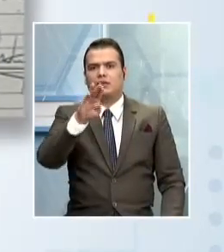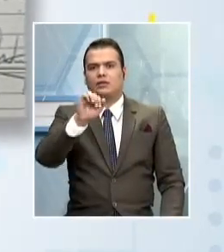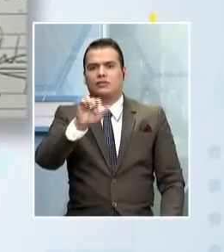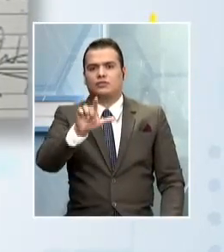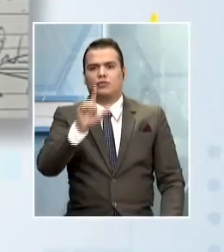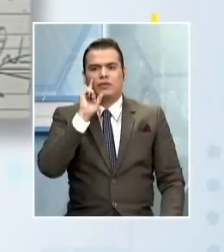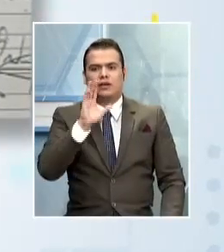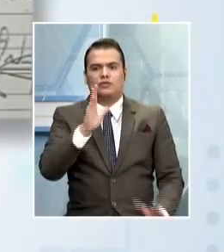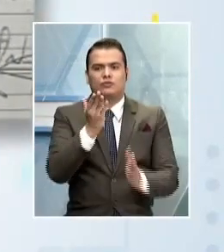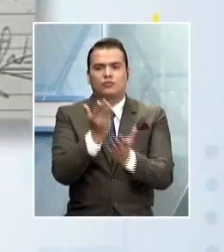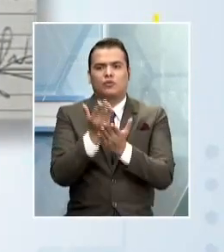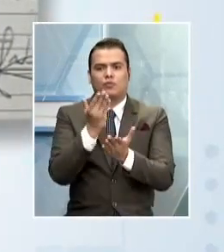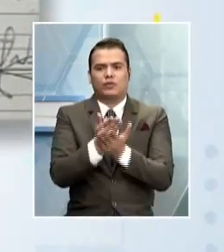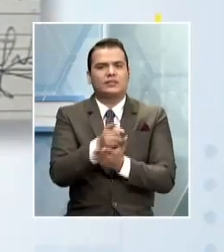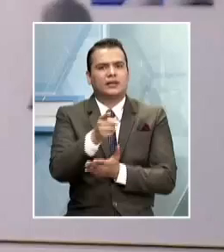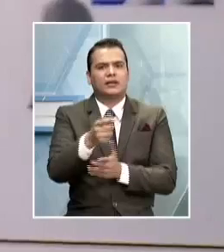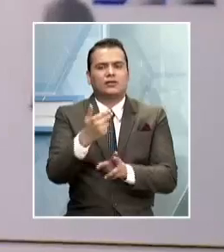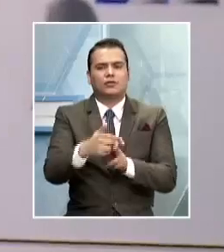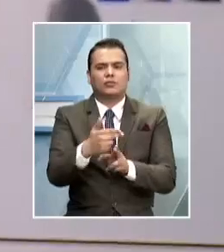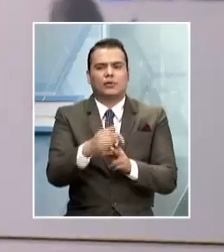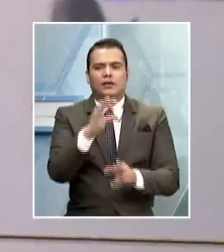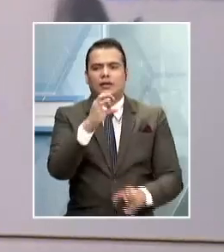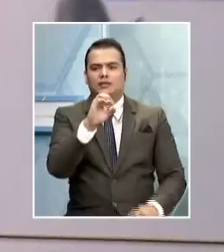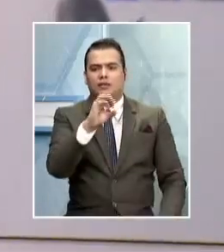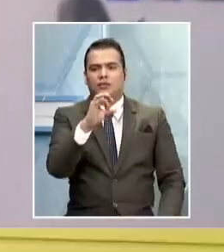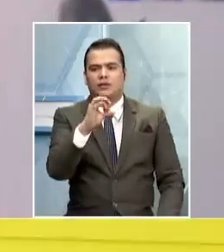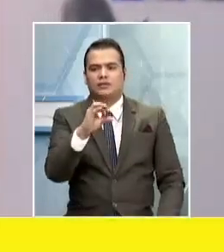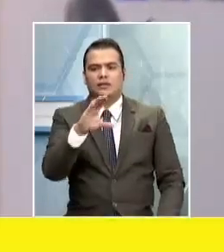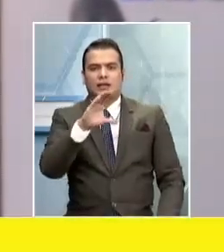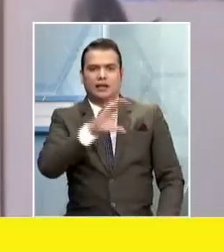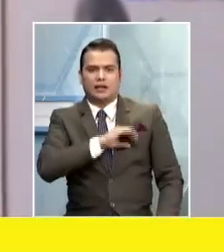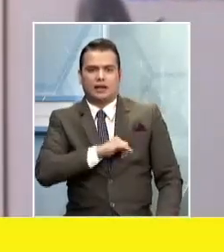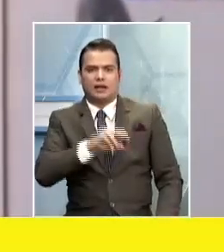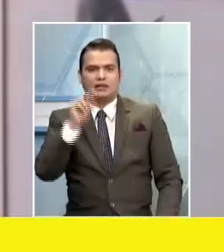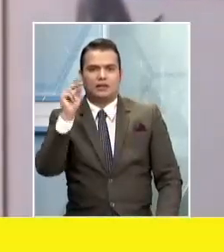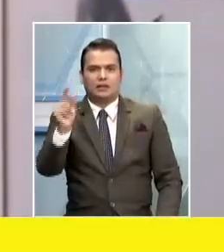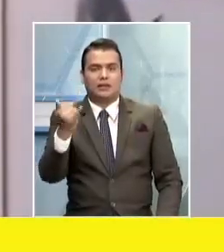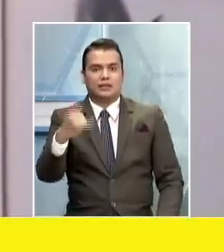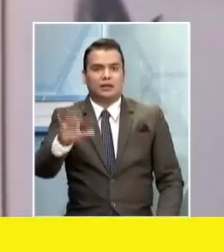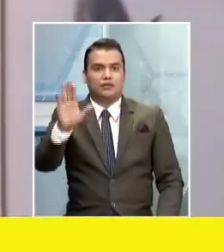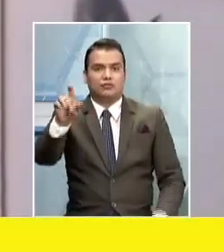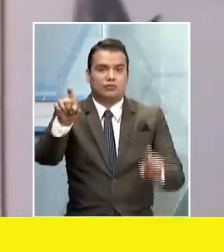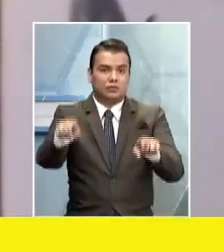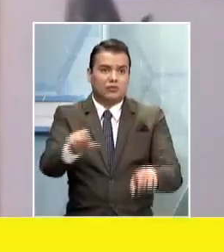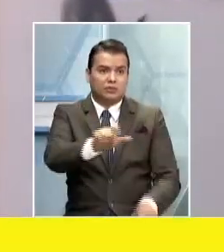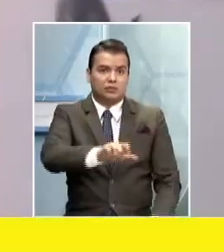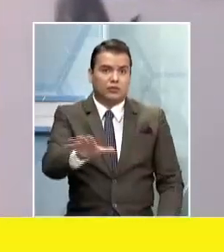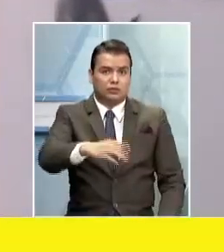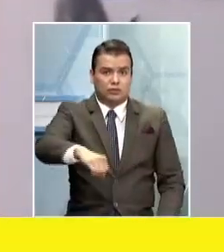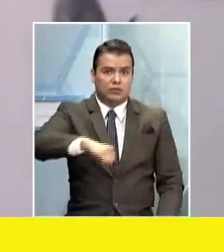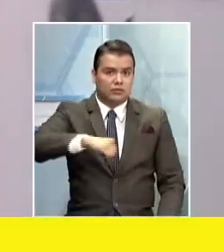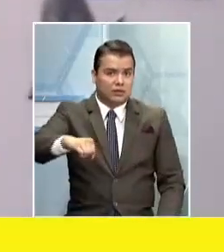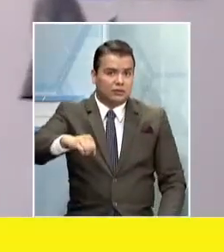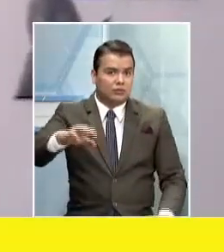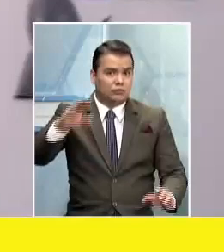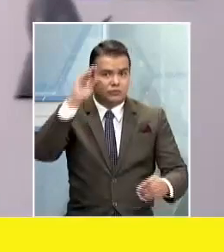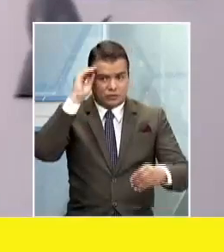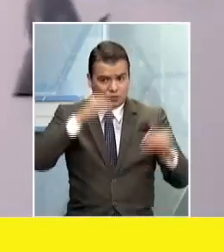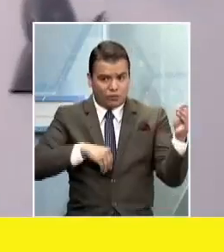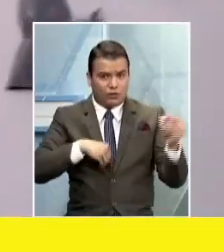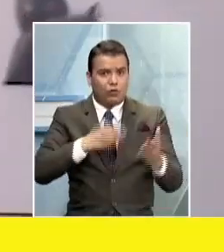SOS Cali Revocatoria Ya. La gente tiene sus derechos a su manifestación, movilización, incluso la